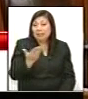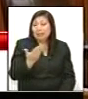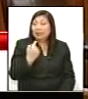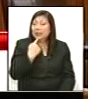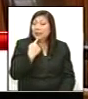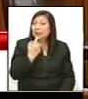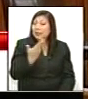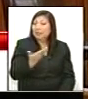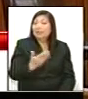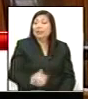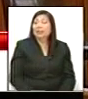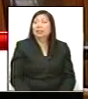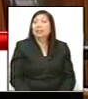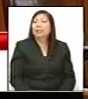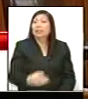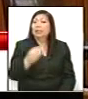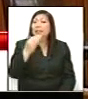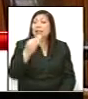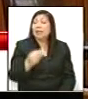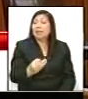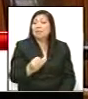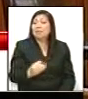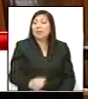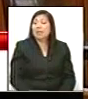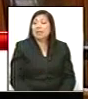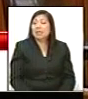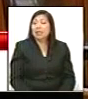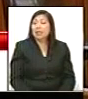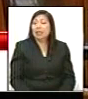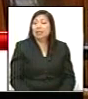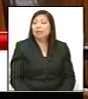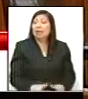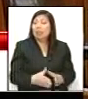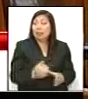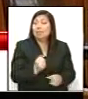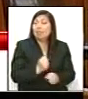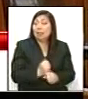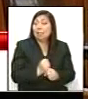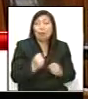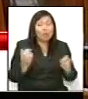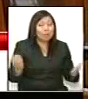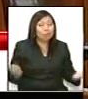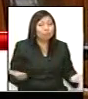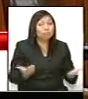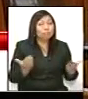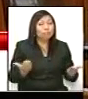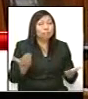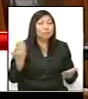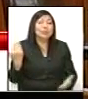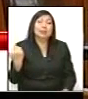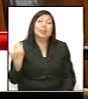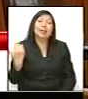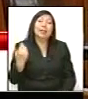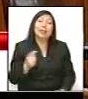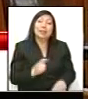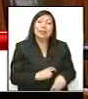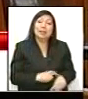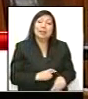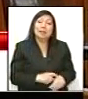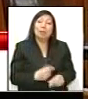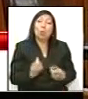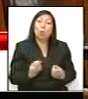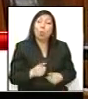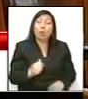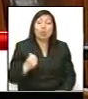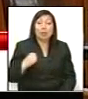merece realmente a esta gran obra que impulsó en aquel tiempo como estuve